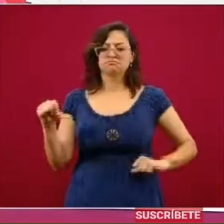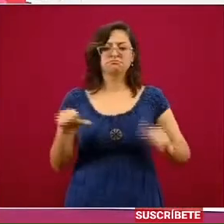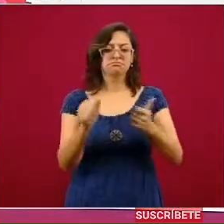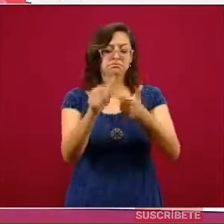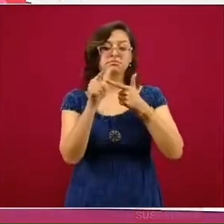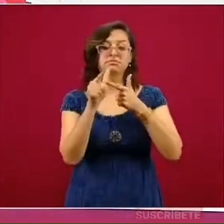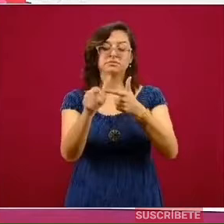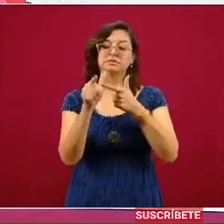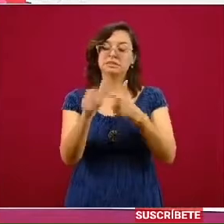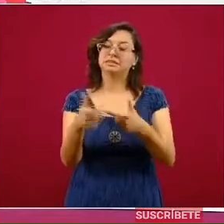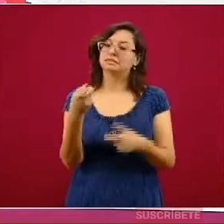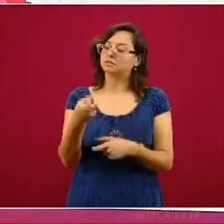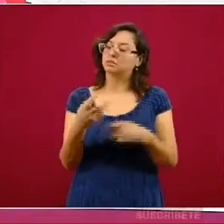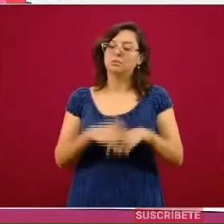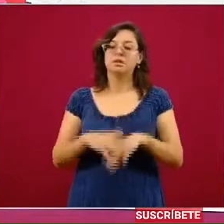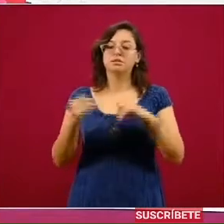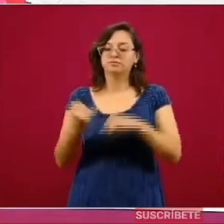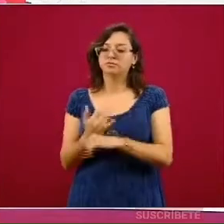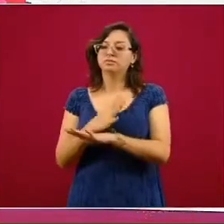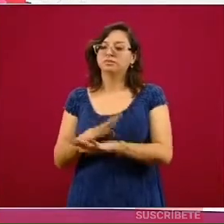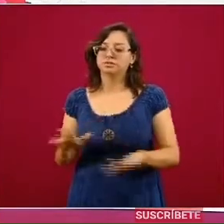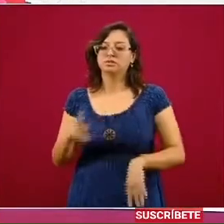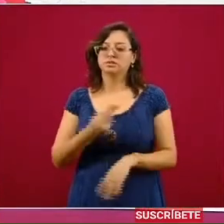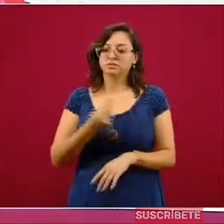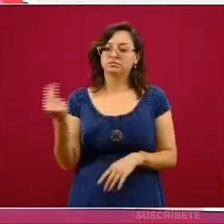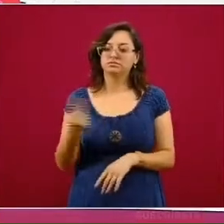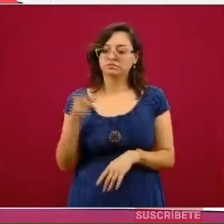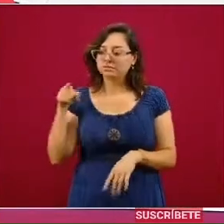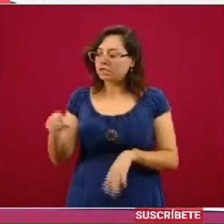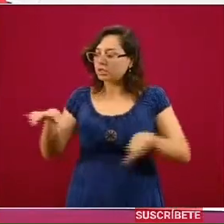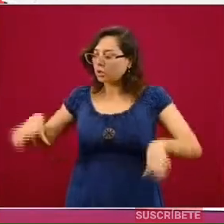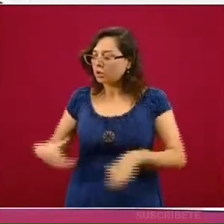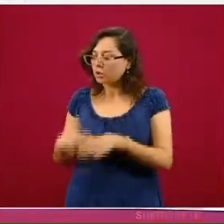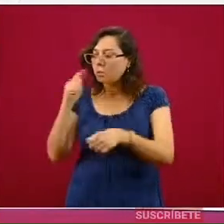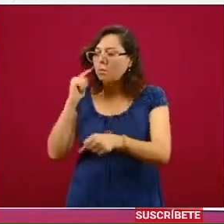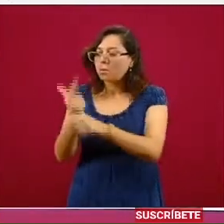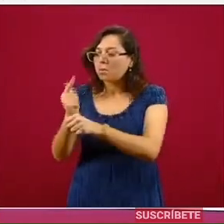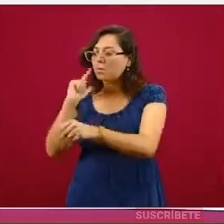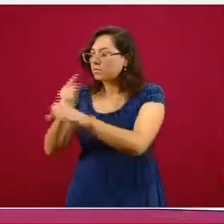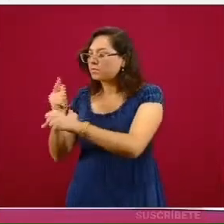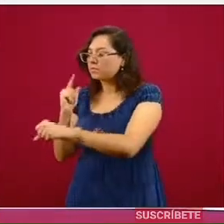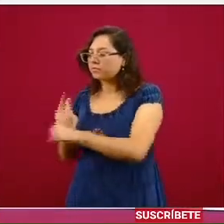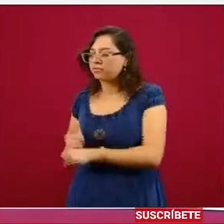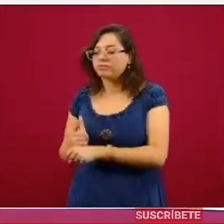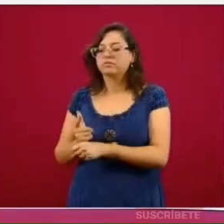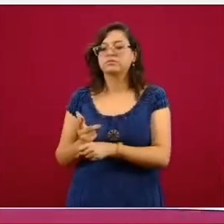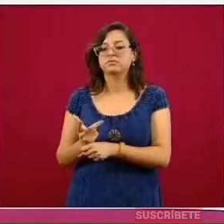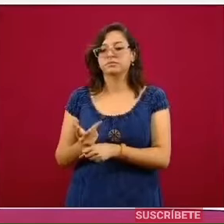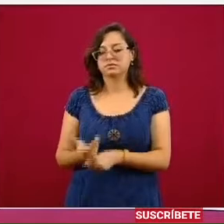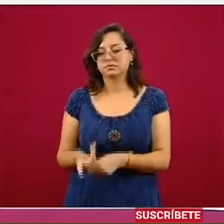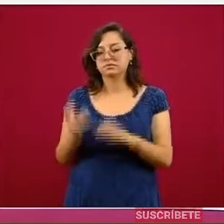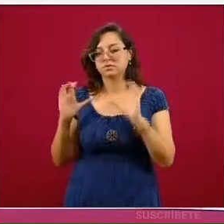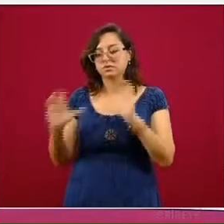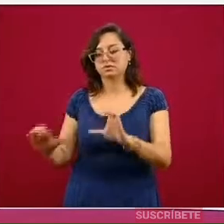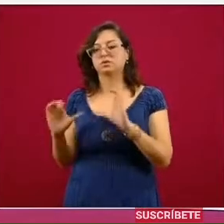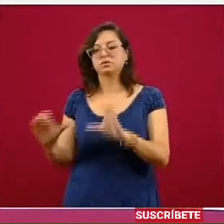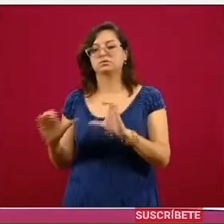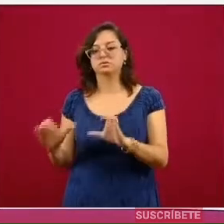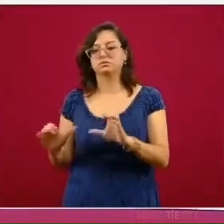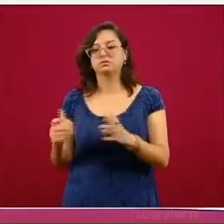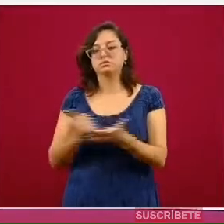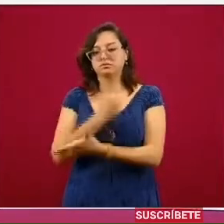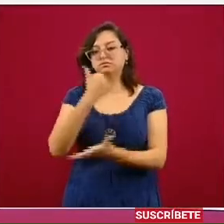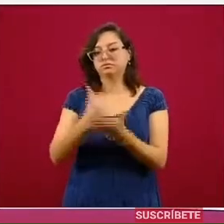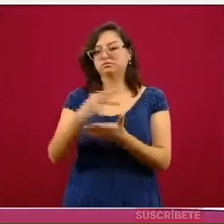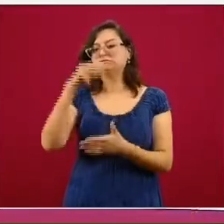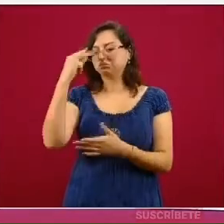el trabajo comunitario es vital. El programa de detección y resguardo que implementó la Ciudad